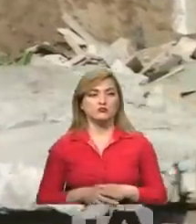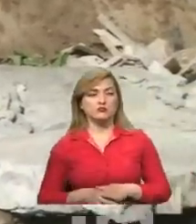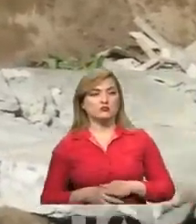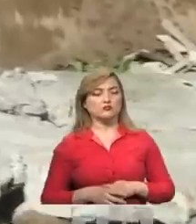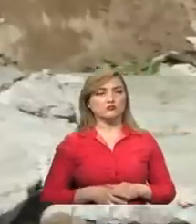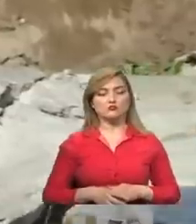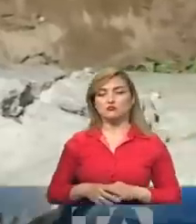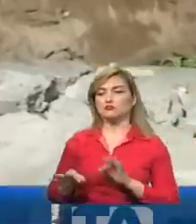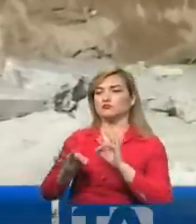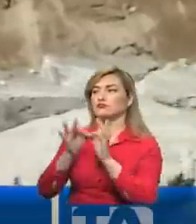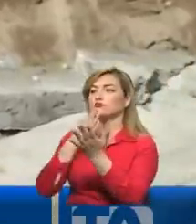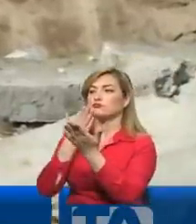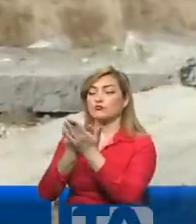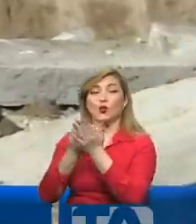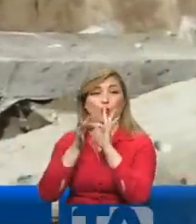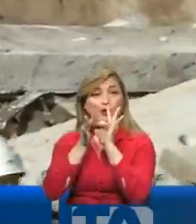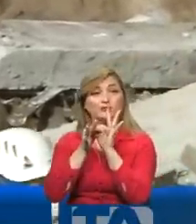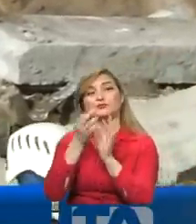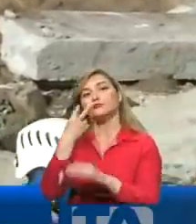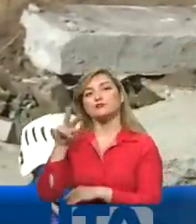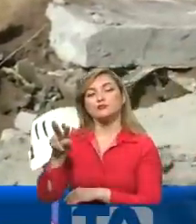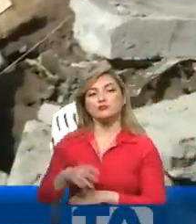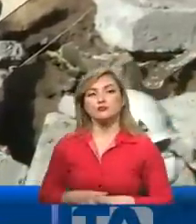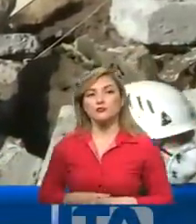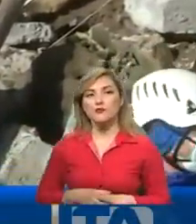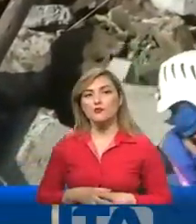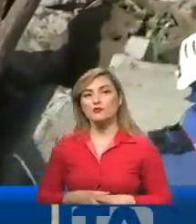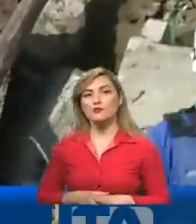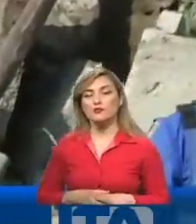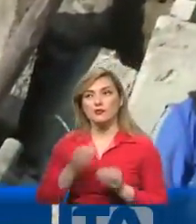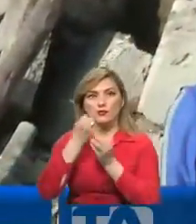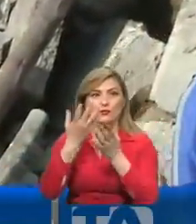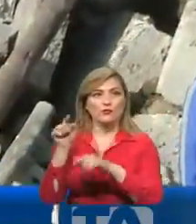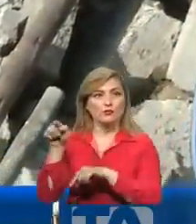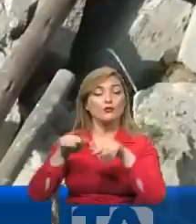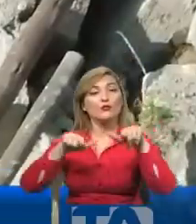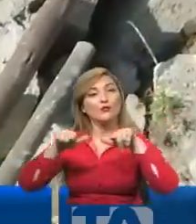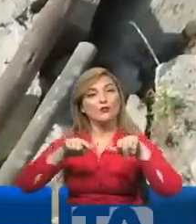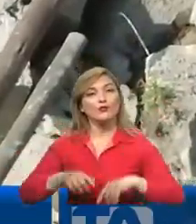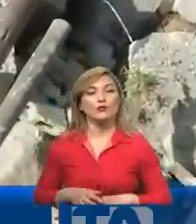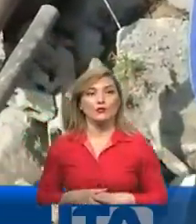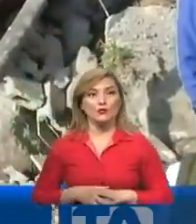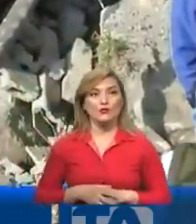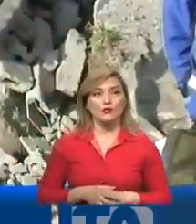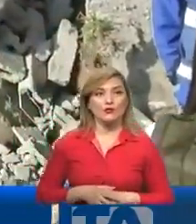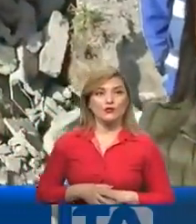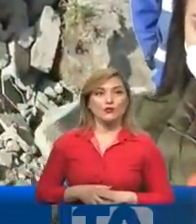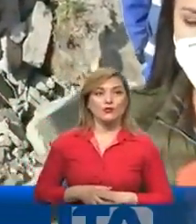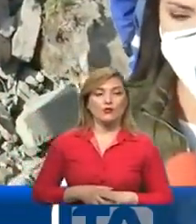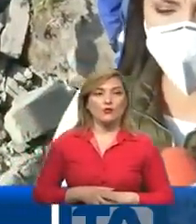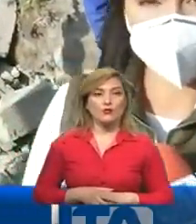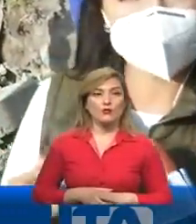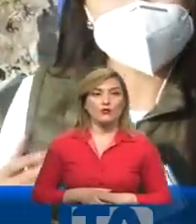muchas gracias. Y bueno, compañeras, amigos televidentes, ustedes ya han escuchado cuál es la información en este momento. Hay que lamentar la